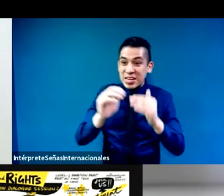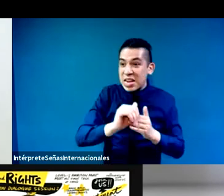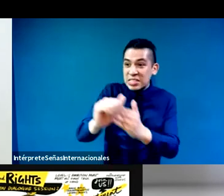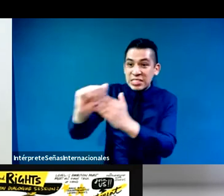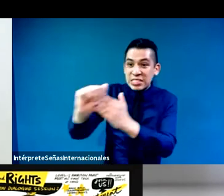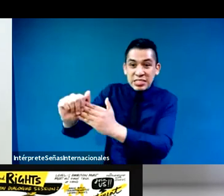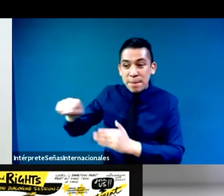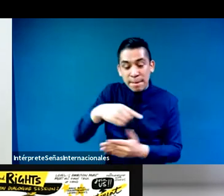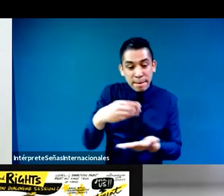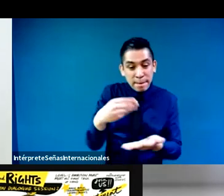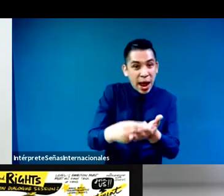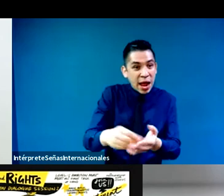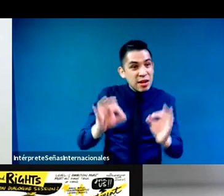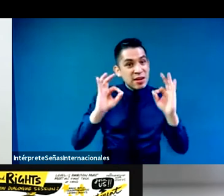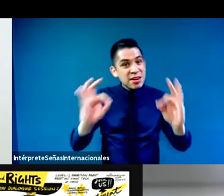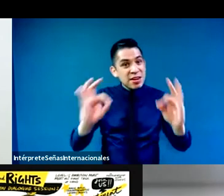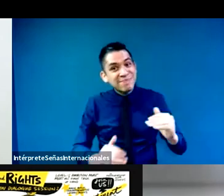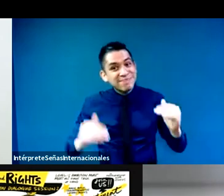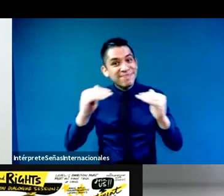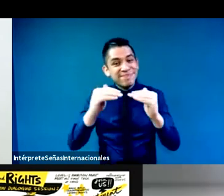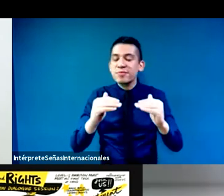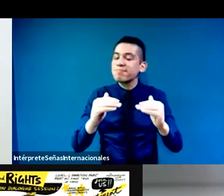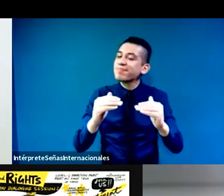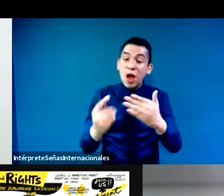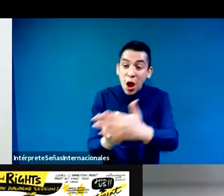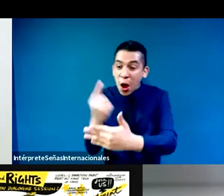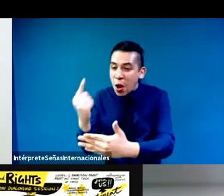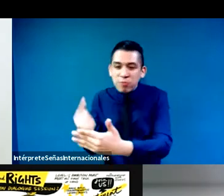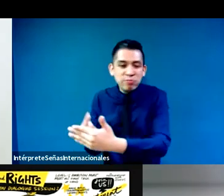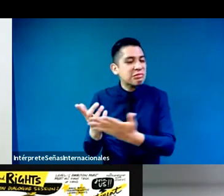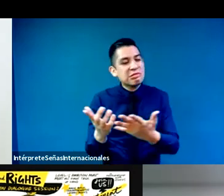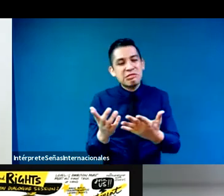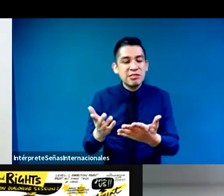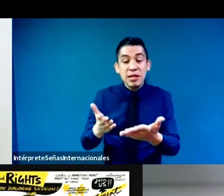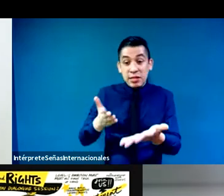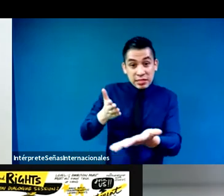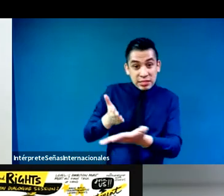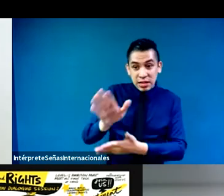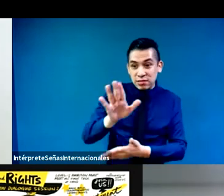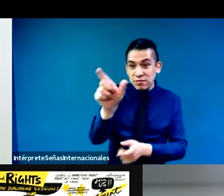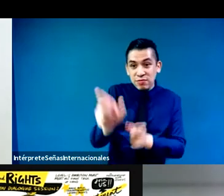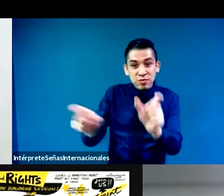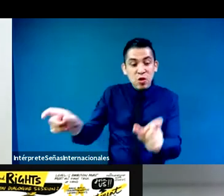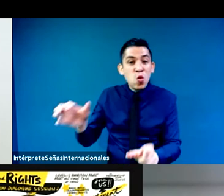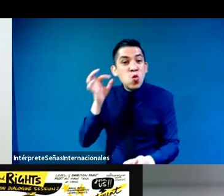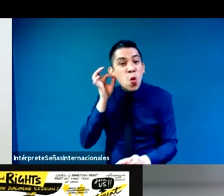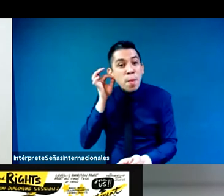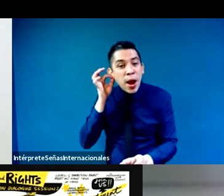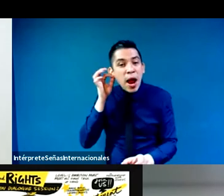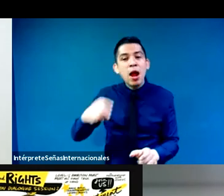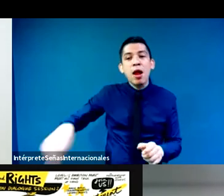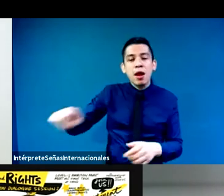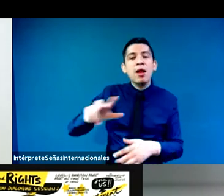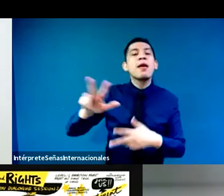de oportunidades para todos y el cumplimiento de los derechos económicos de las mujeres siguen siendo solo promesas y